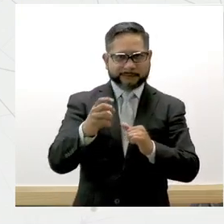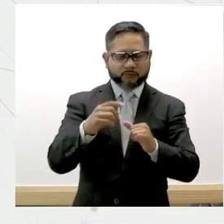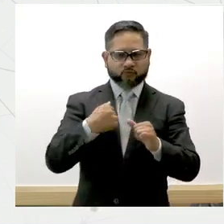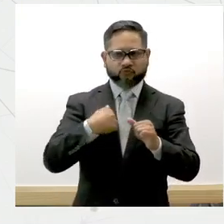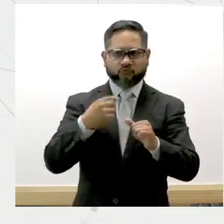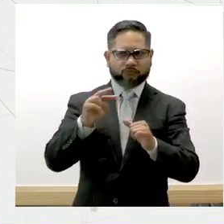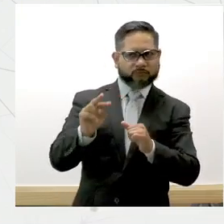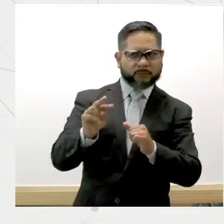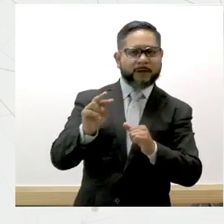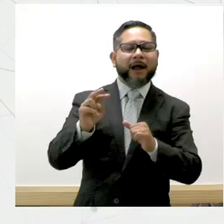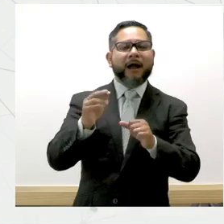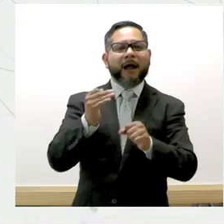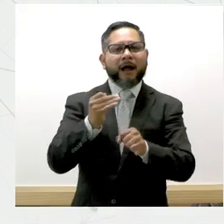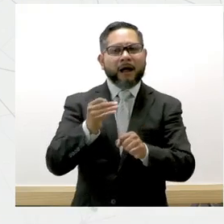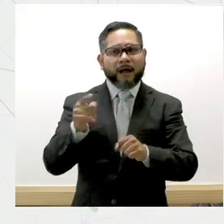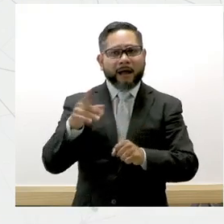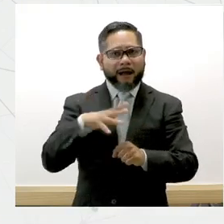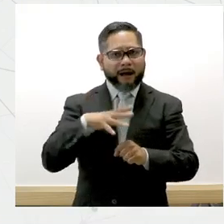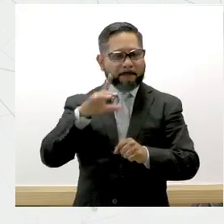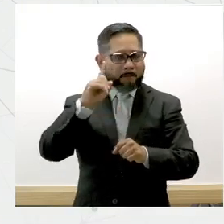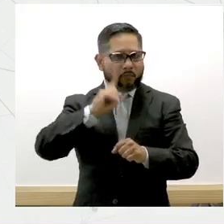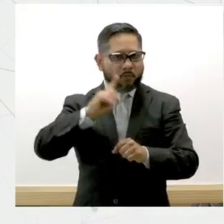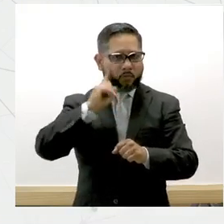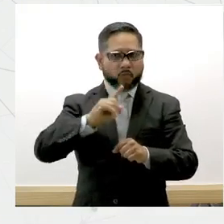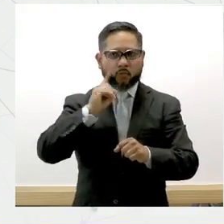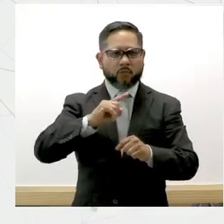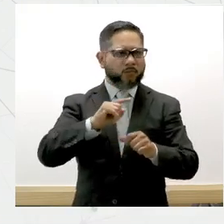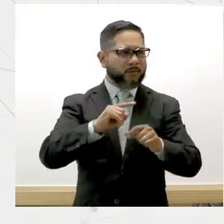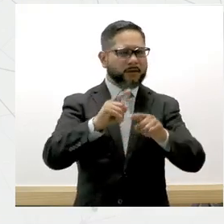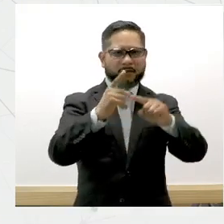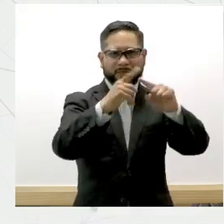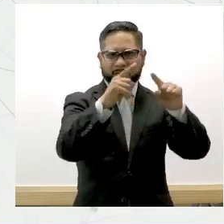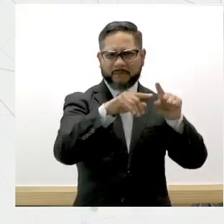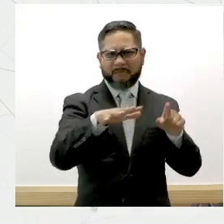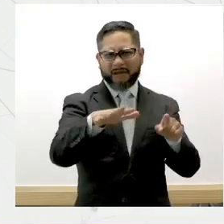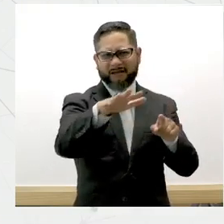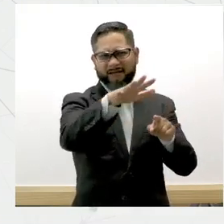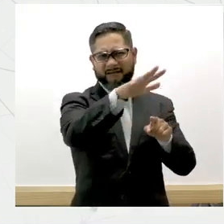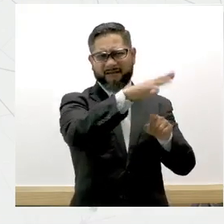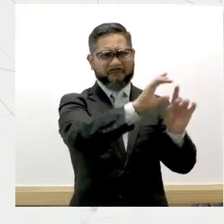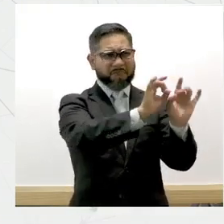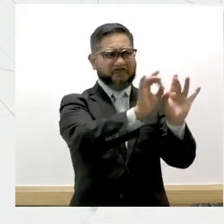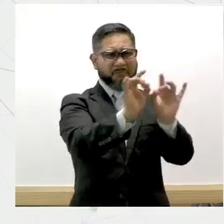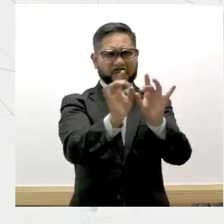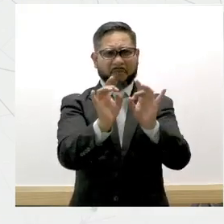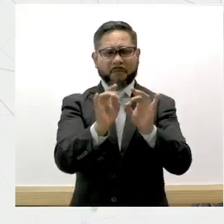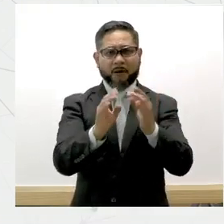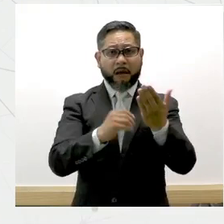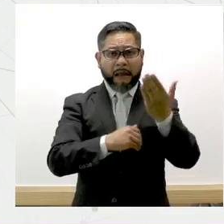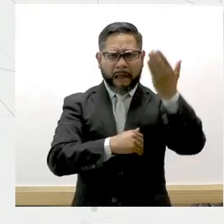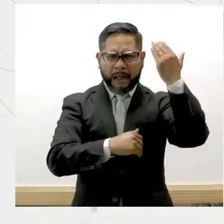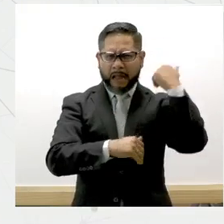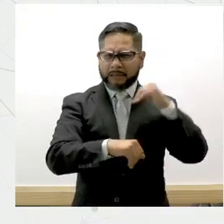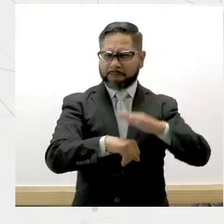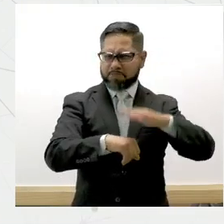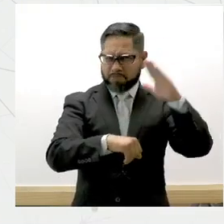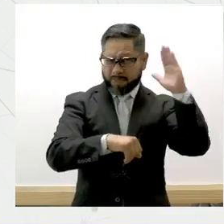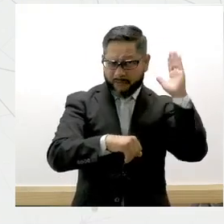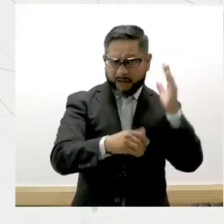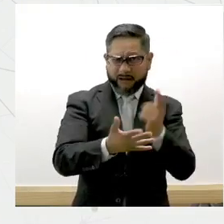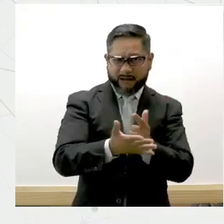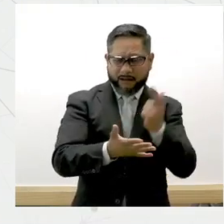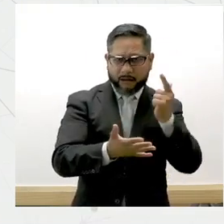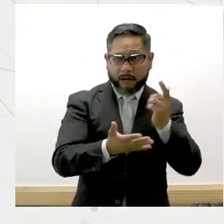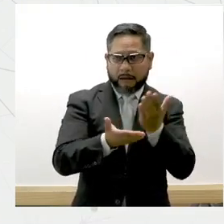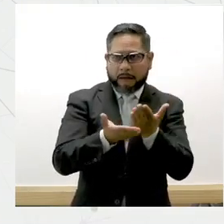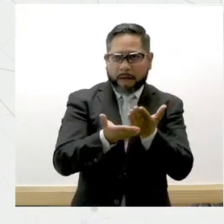nos encontramos ante múltiples, digamos, aristas que hacen que sean mucho más graves, ¿no? Piensen todos ustedes